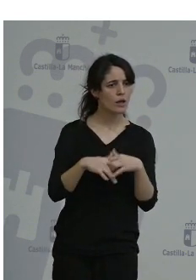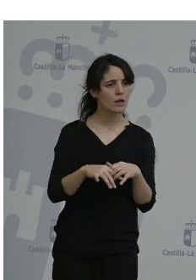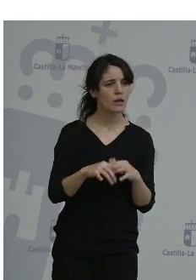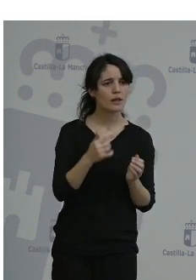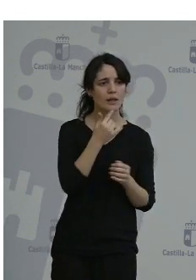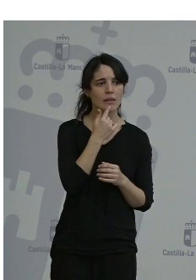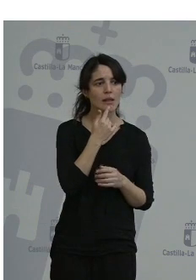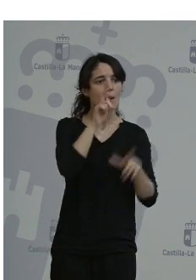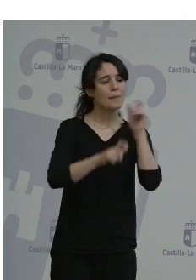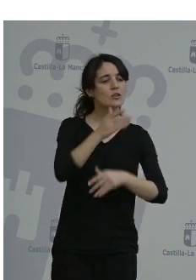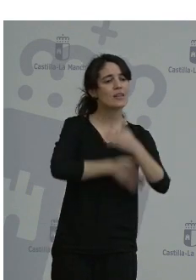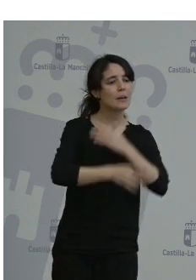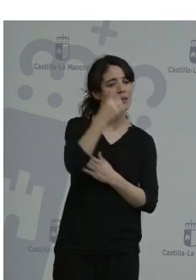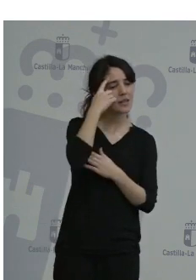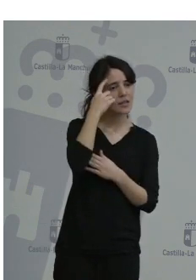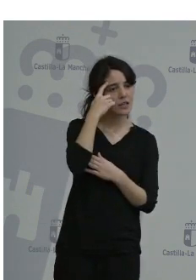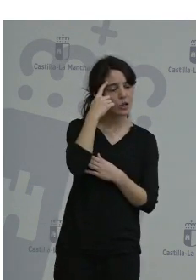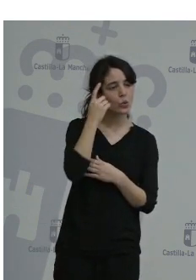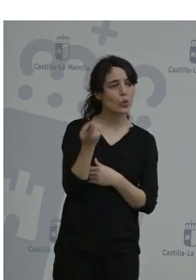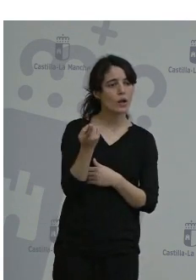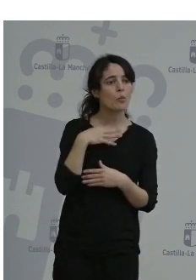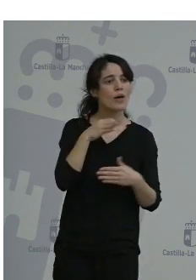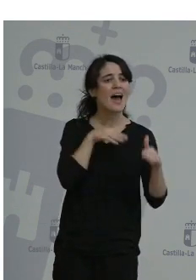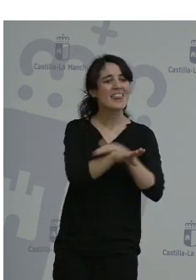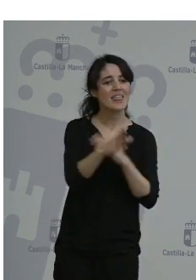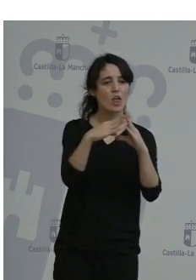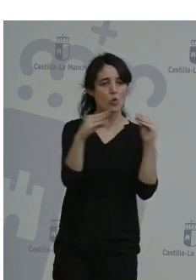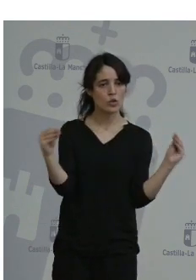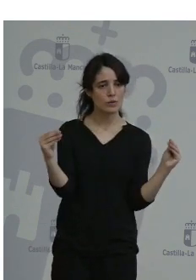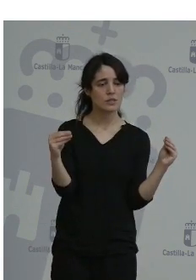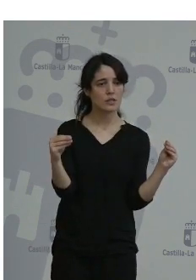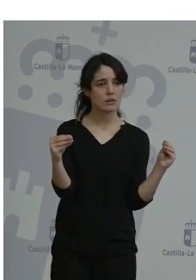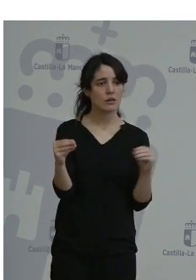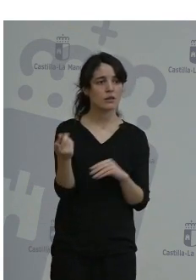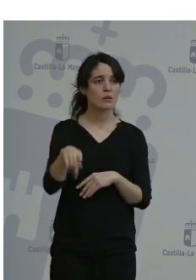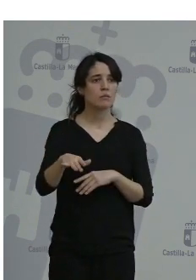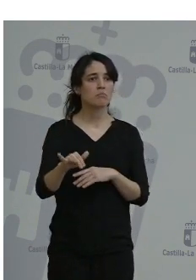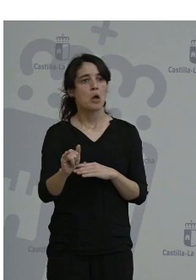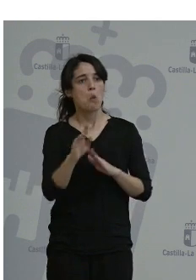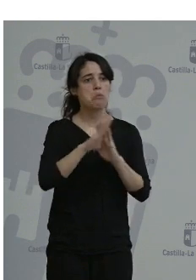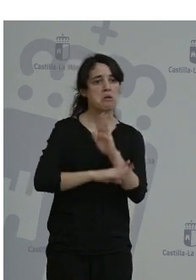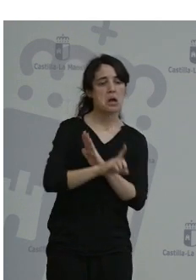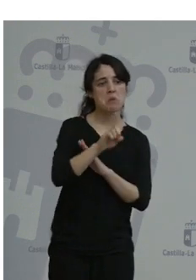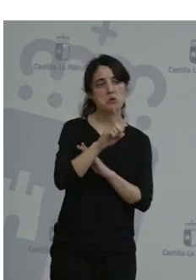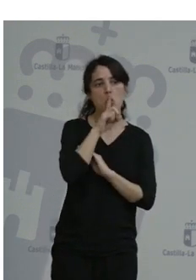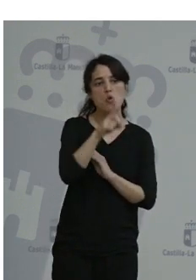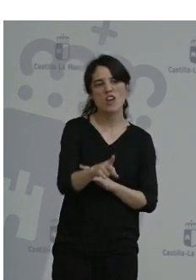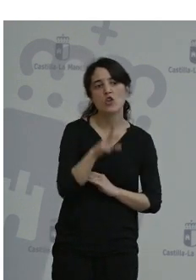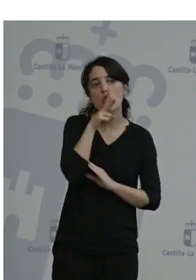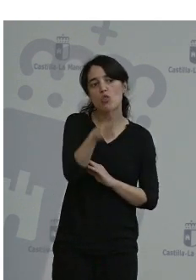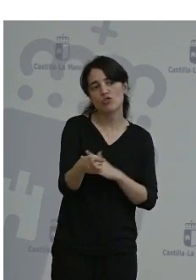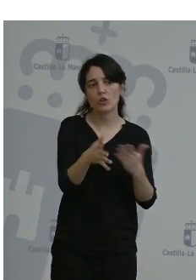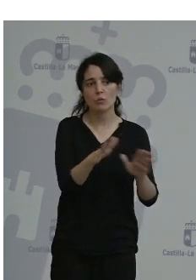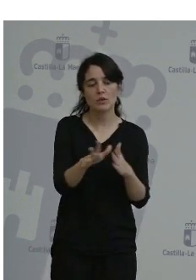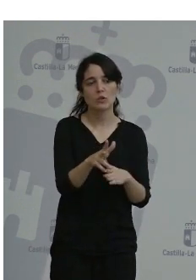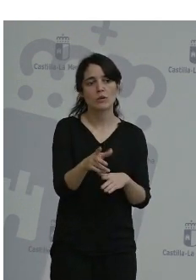personas con discapacidad intelectual que acceden a la universidad, en programas de uno o dos años, en un número aproximado de